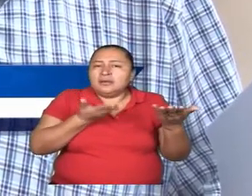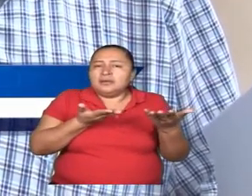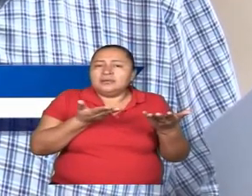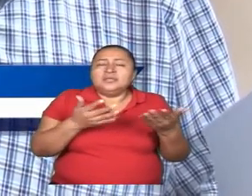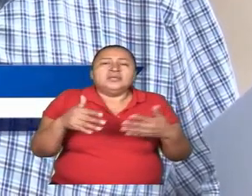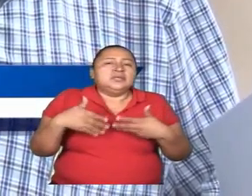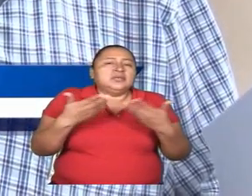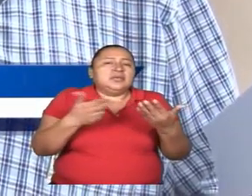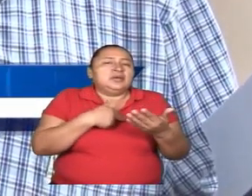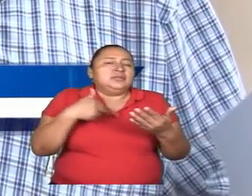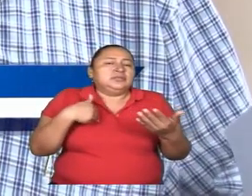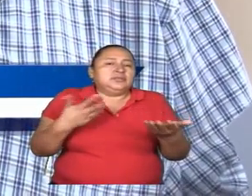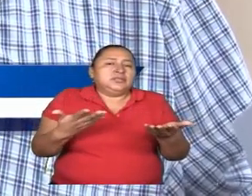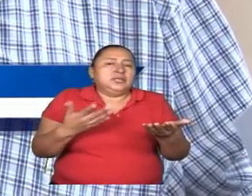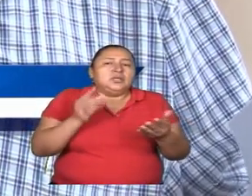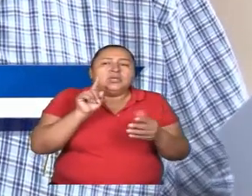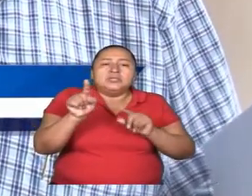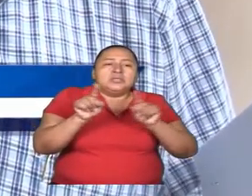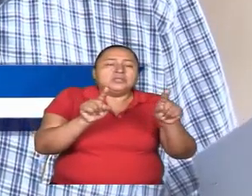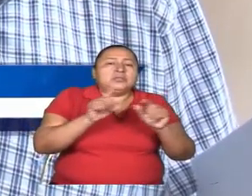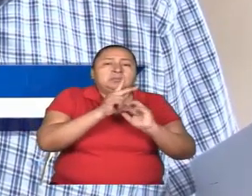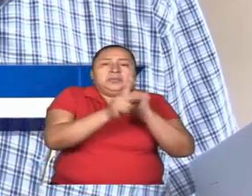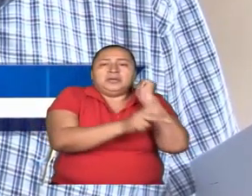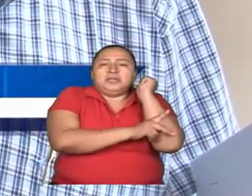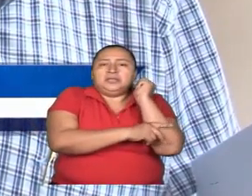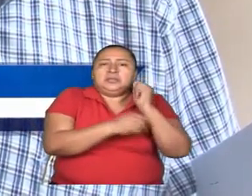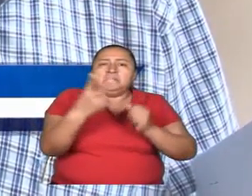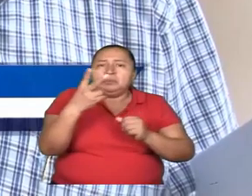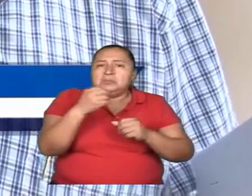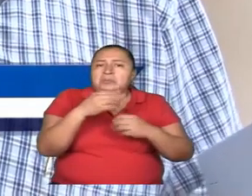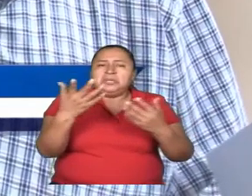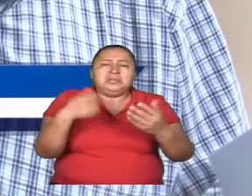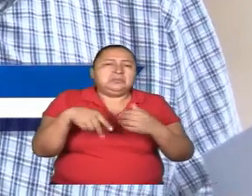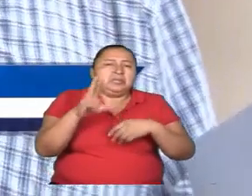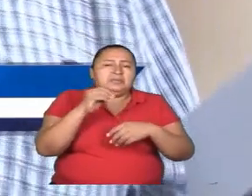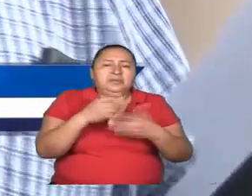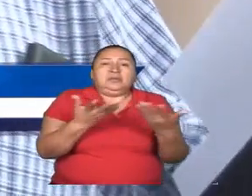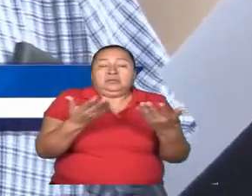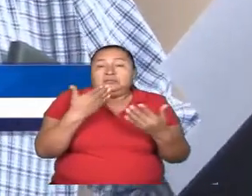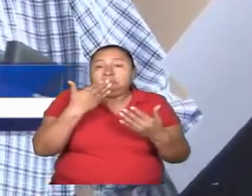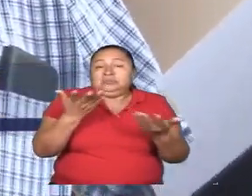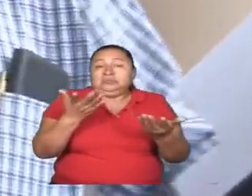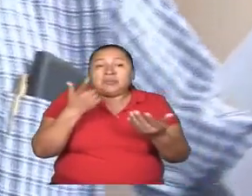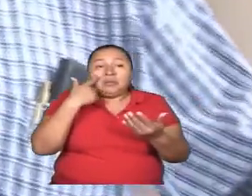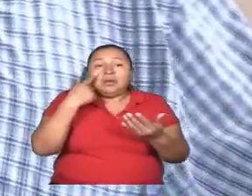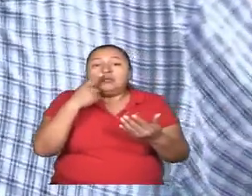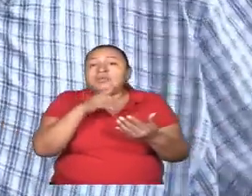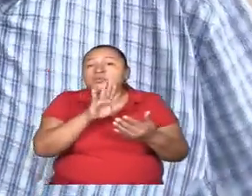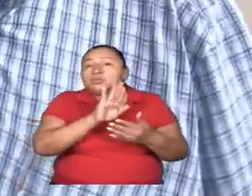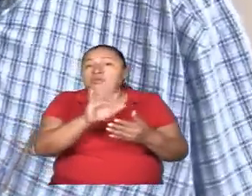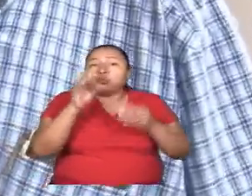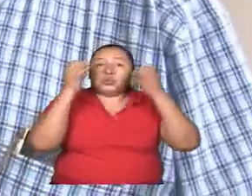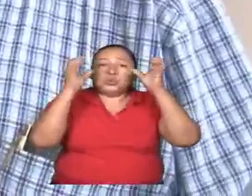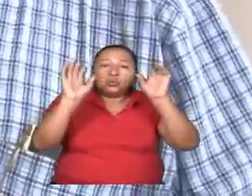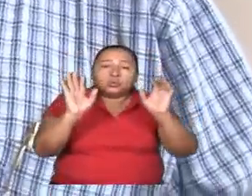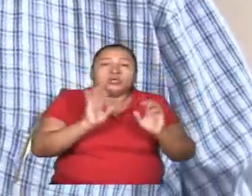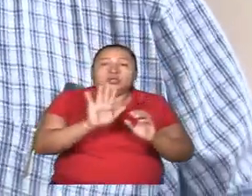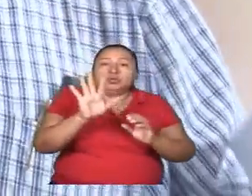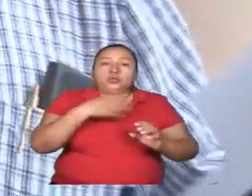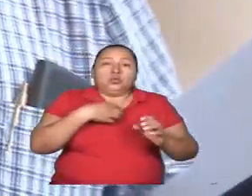es lo que hace X país de estos 20 y pico que vinieron? Bueno, vamos a ver su cultura, dónde está su